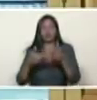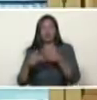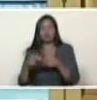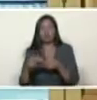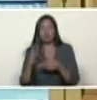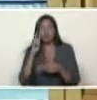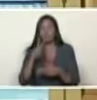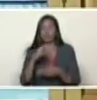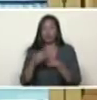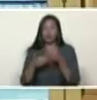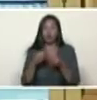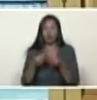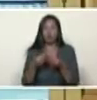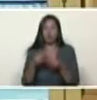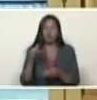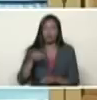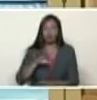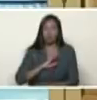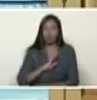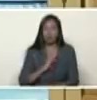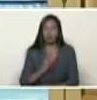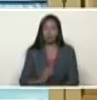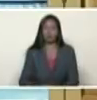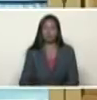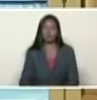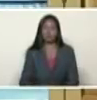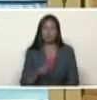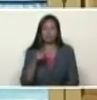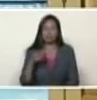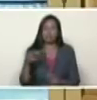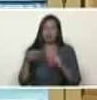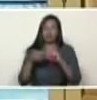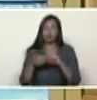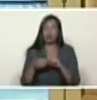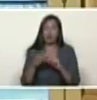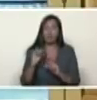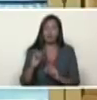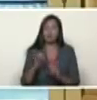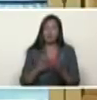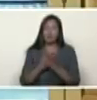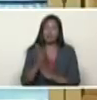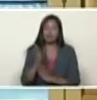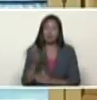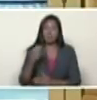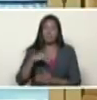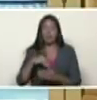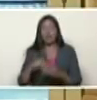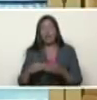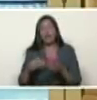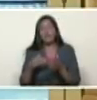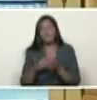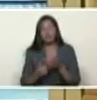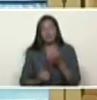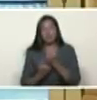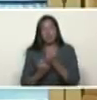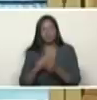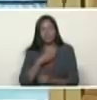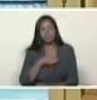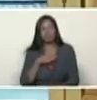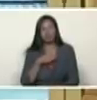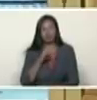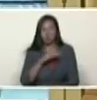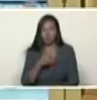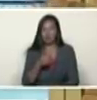descubrir una edificación cercana, ya debe estar articulado el equipo de dirección de las 1000 bases de misiones. Ya, yo quiero que eso